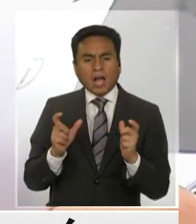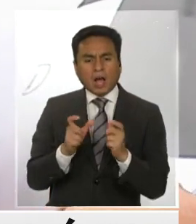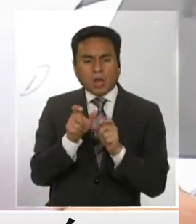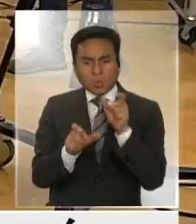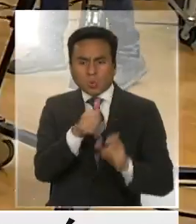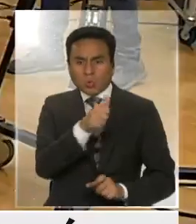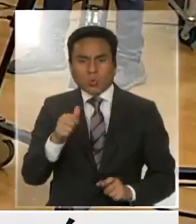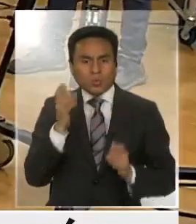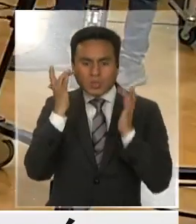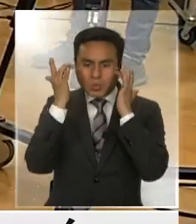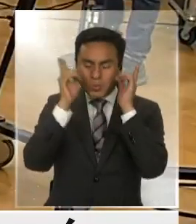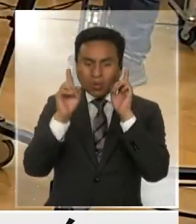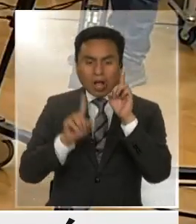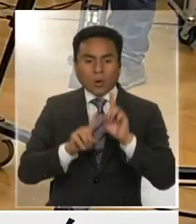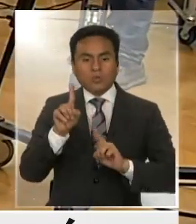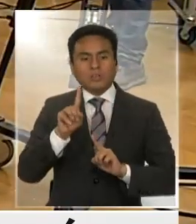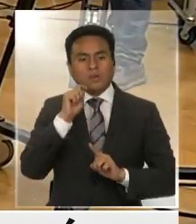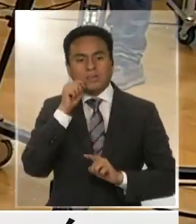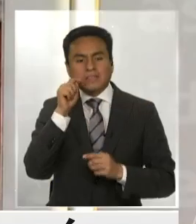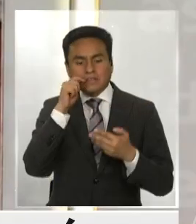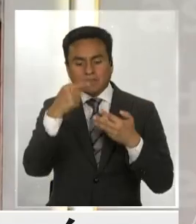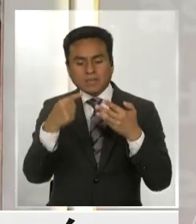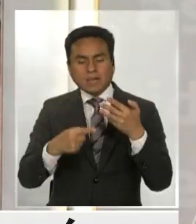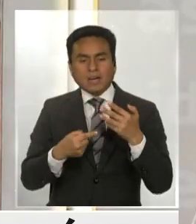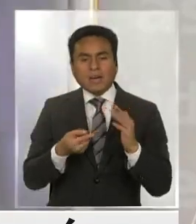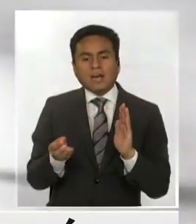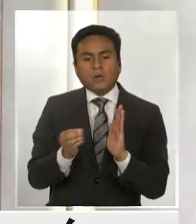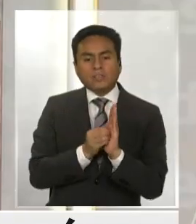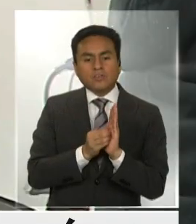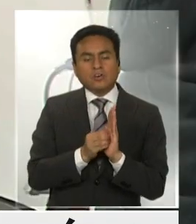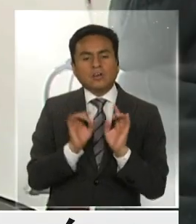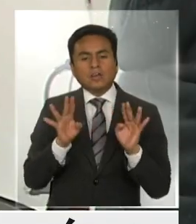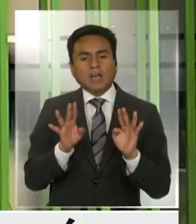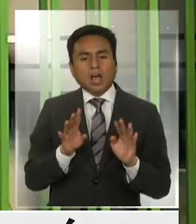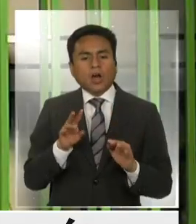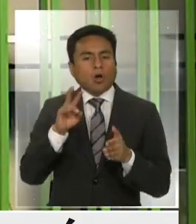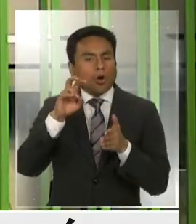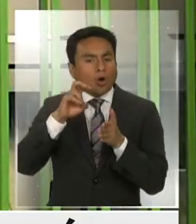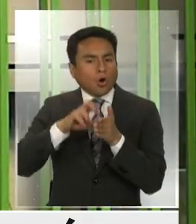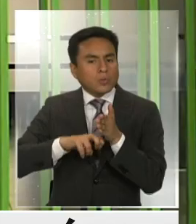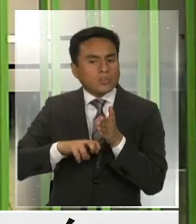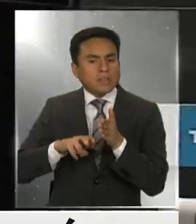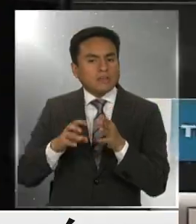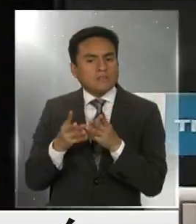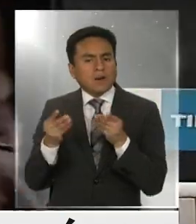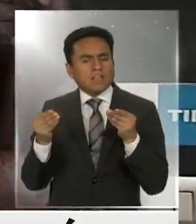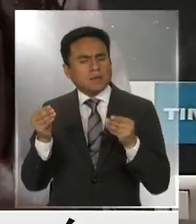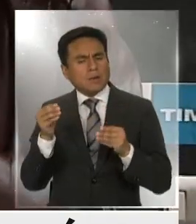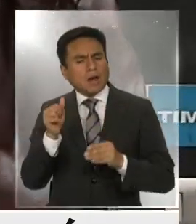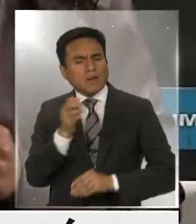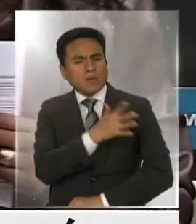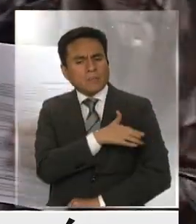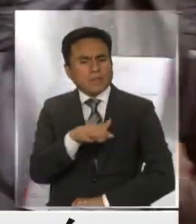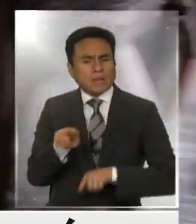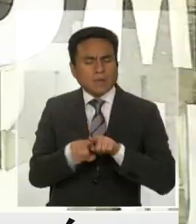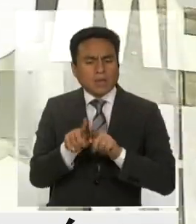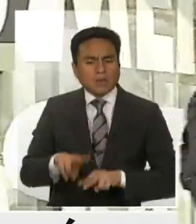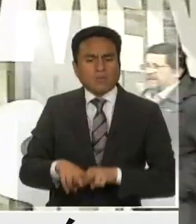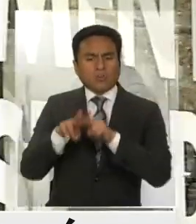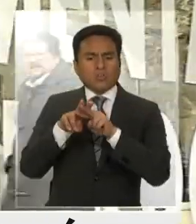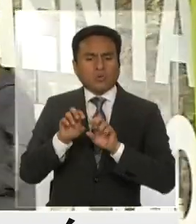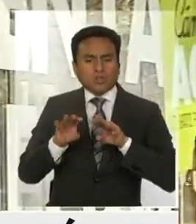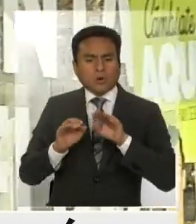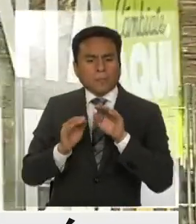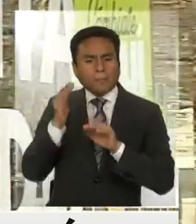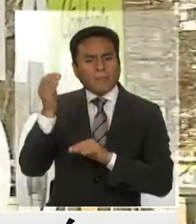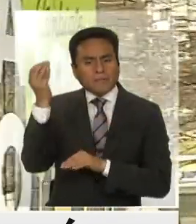a todos. Más aún, cuando algunas de ellas, como la regulación de las llamadas comisiones fantasmas de las AFP y los fondos para la educación